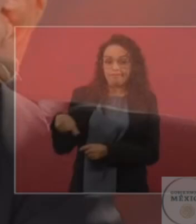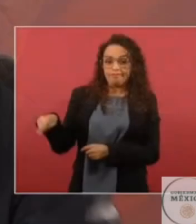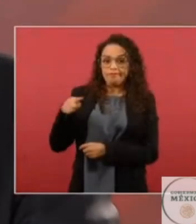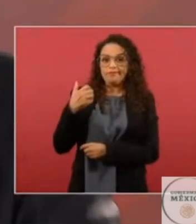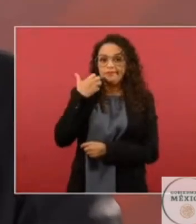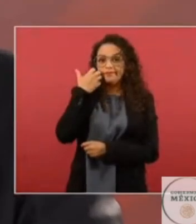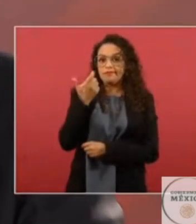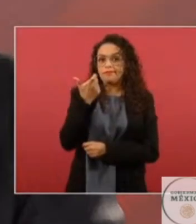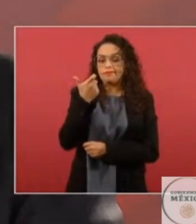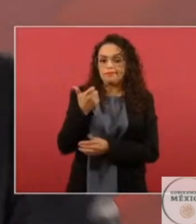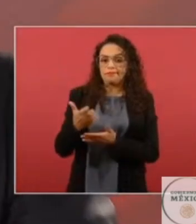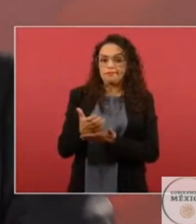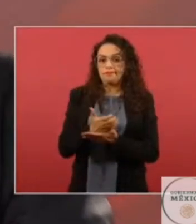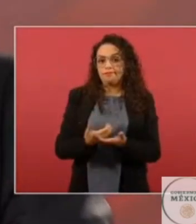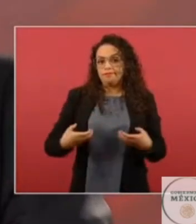hasta en la salud,